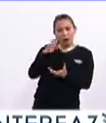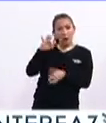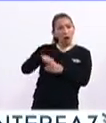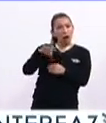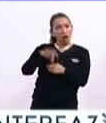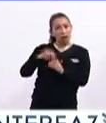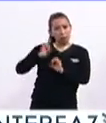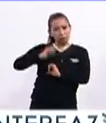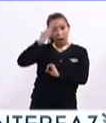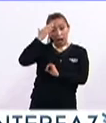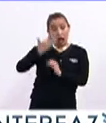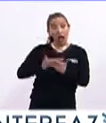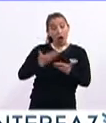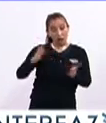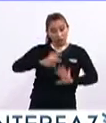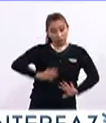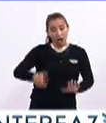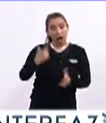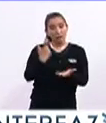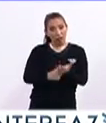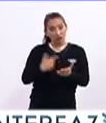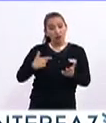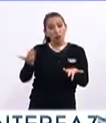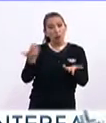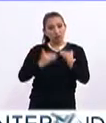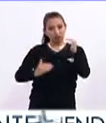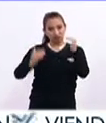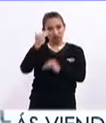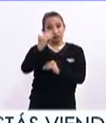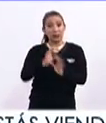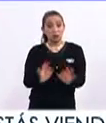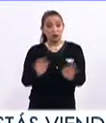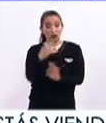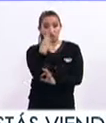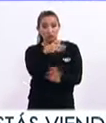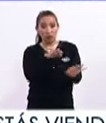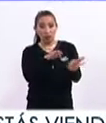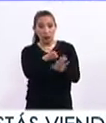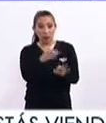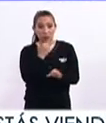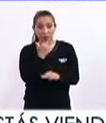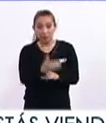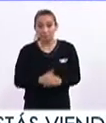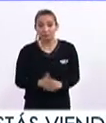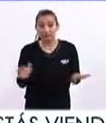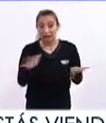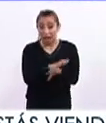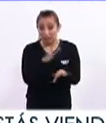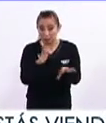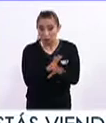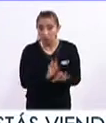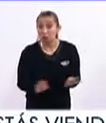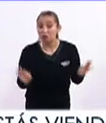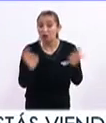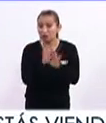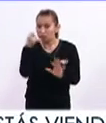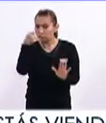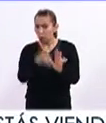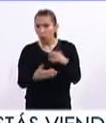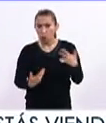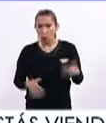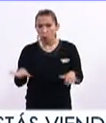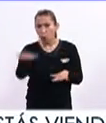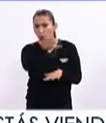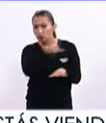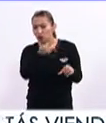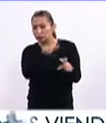sus autoridades, ahorita pues ya estamos dentro de las grandes ligas. Importante la ola que han hecho sin duda alguna, cambios importantes, profundos